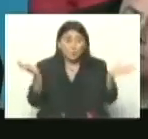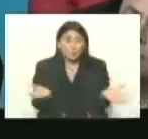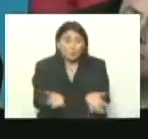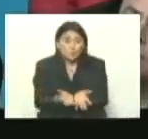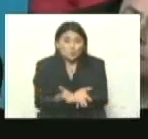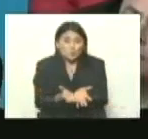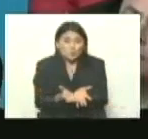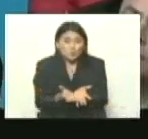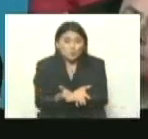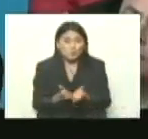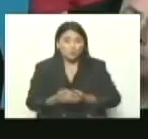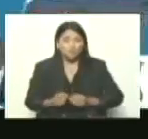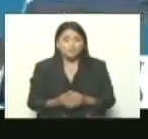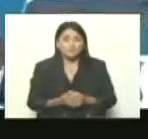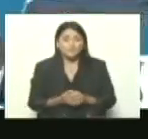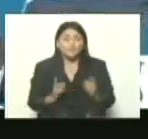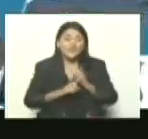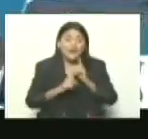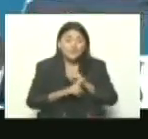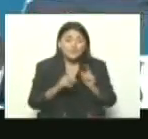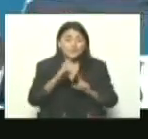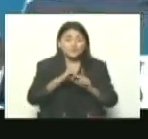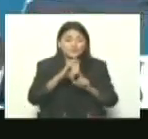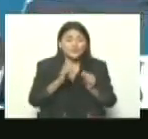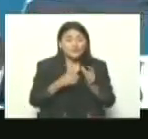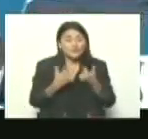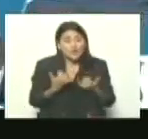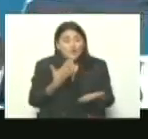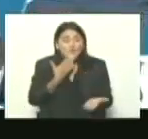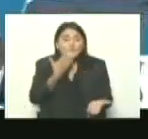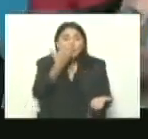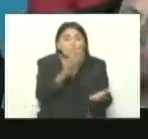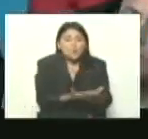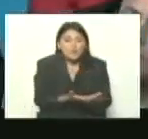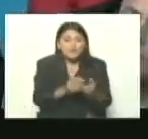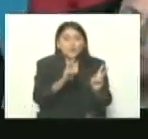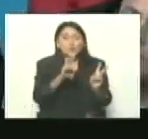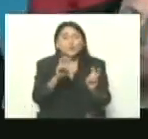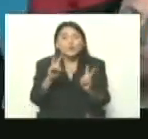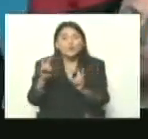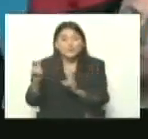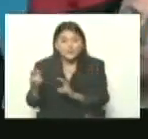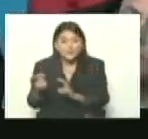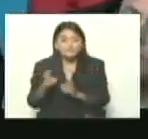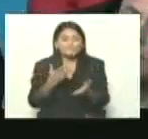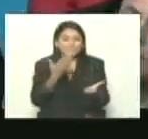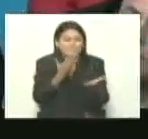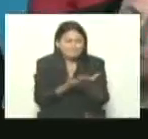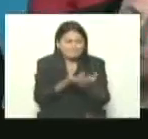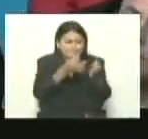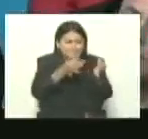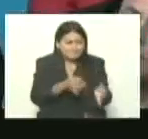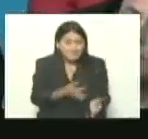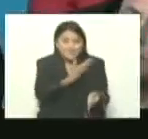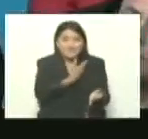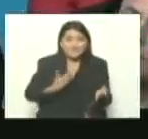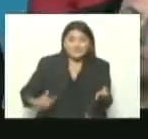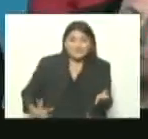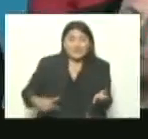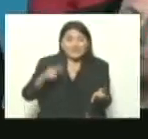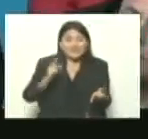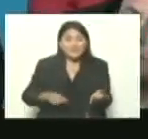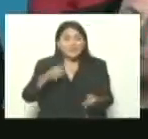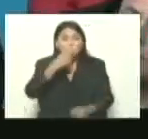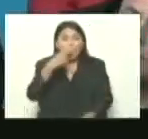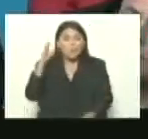del gobierno venezolano, de llevar propuestas contundentes. Nosotros hablamos de que los presidentes se comprometan de manera más asidua